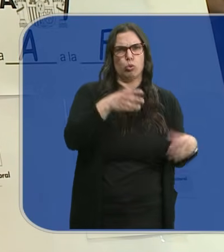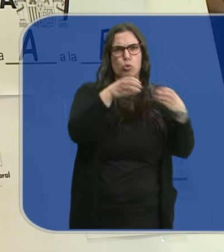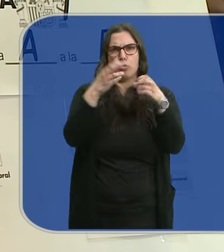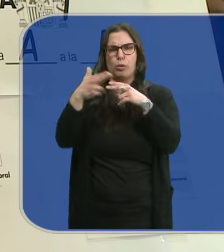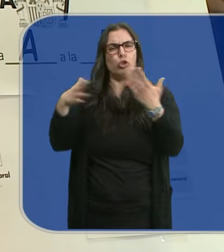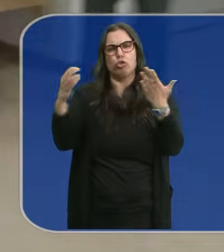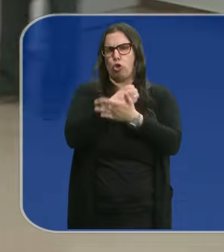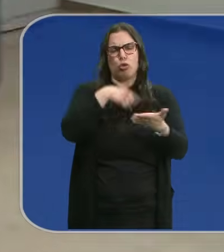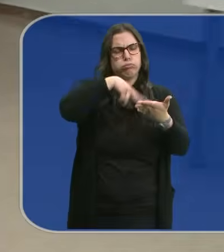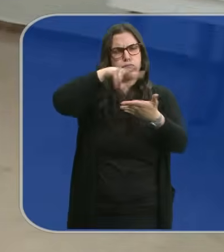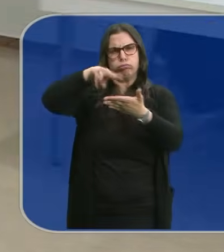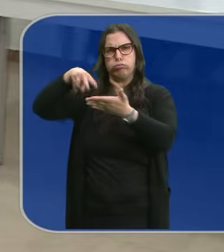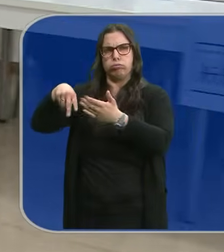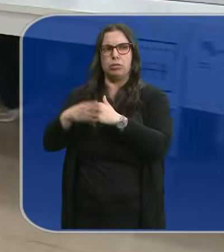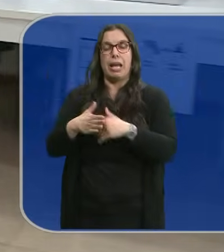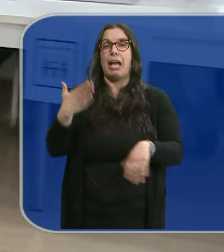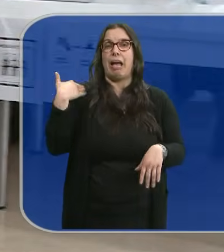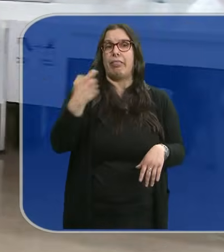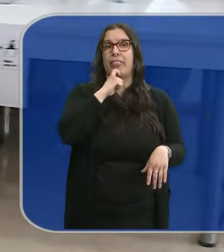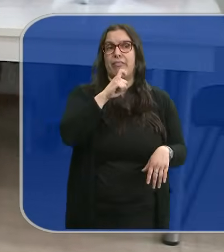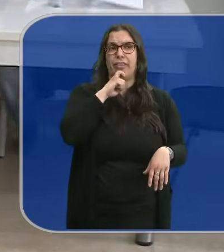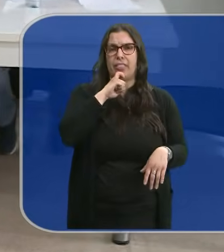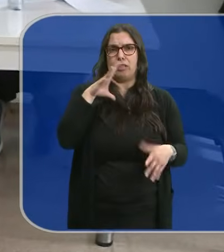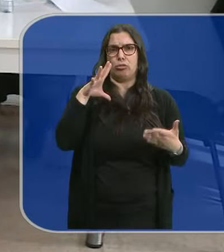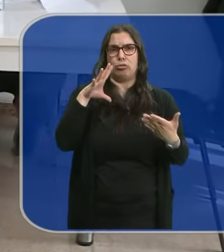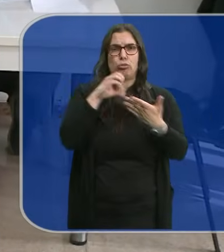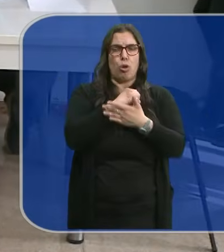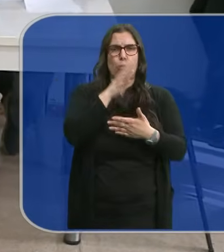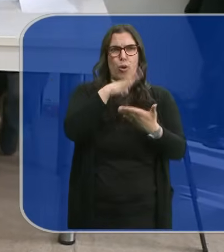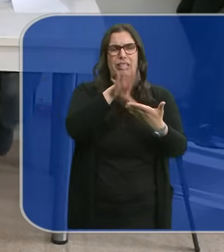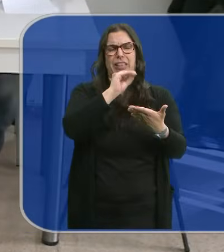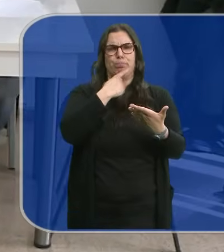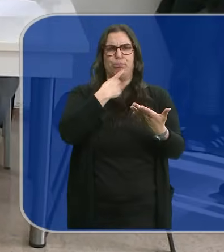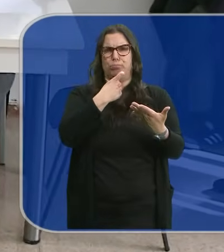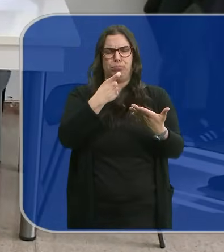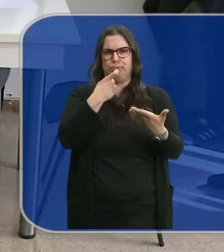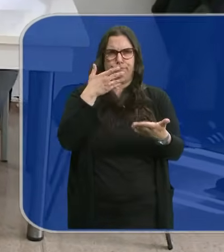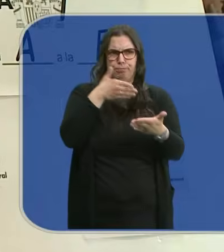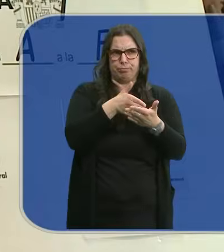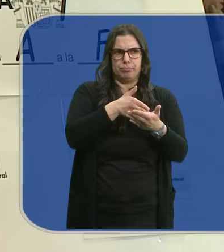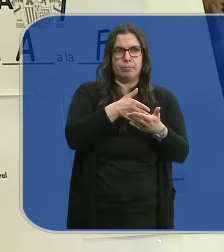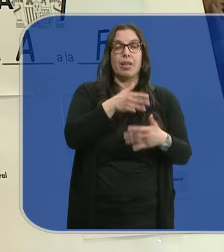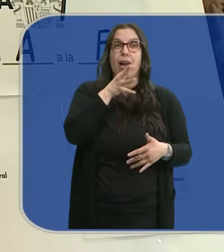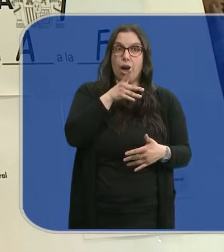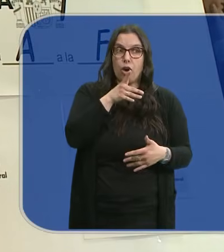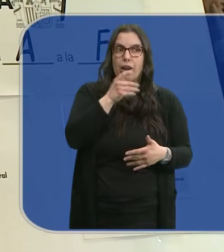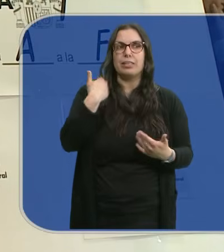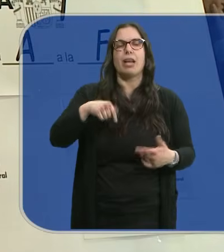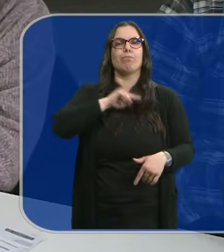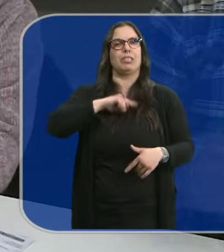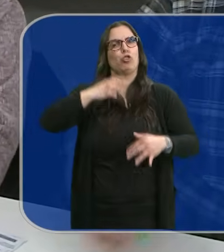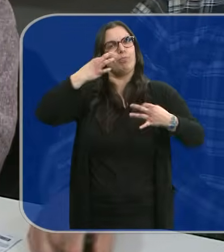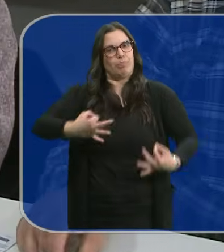partidos políticos. Antes era difícil cómo comprenderlo el derecho a voto. Ahora ya me siento más